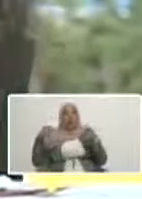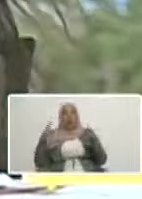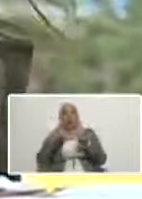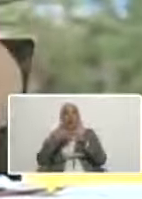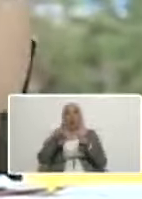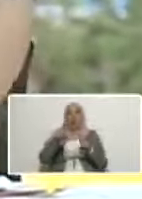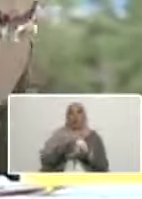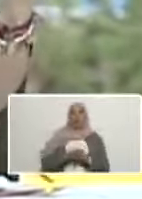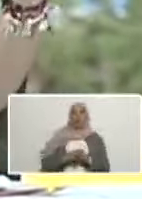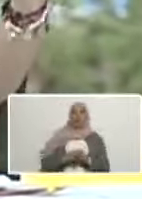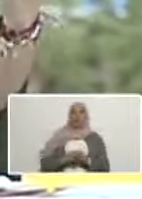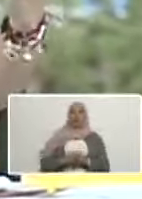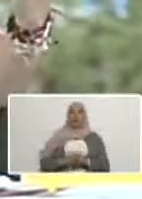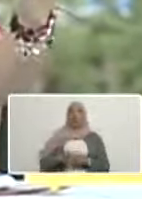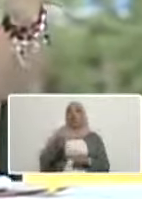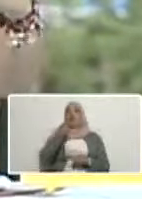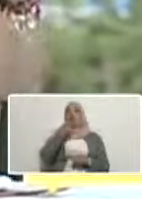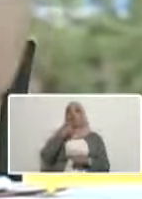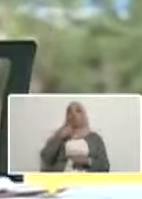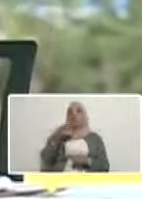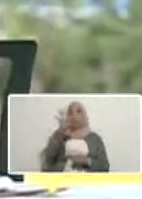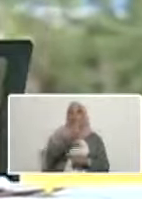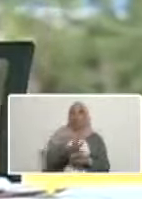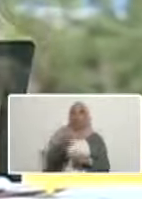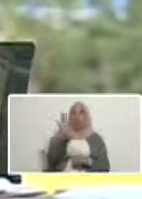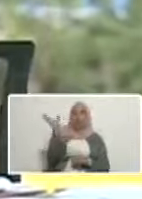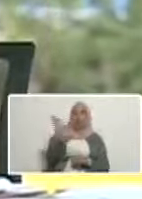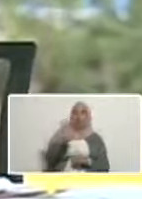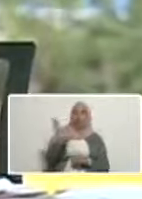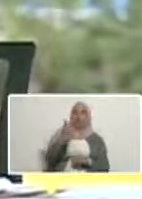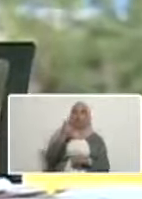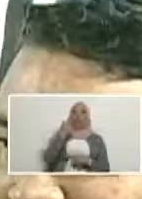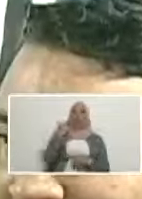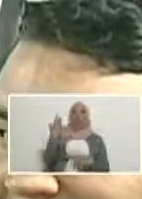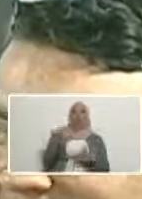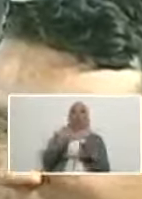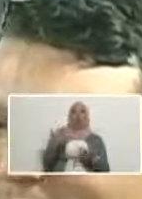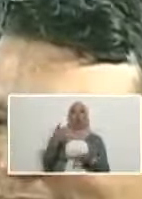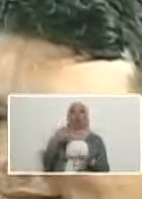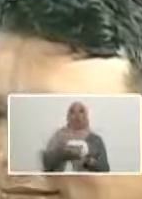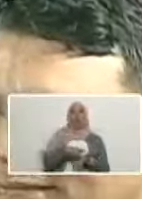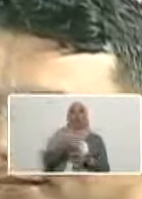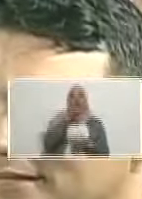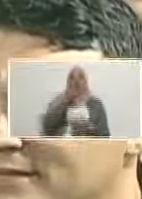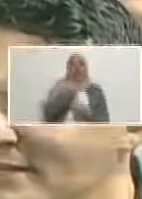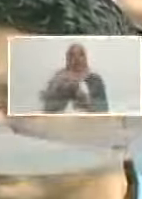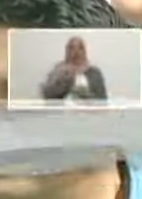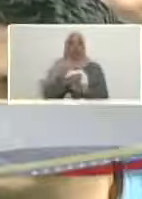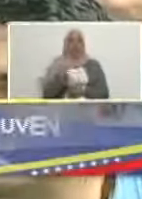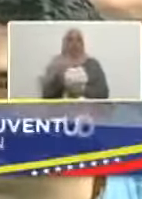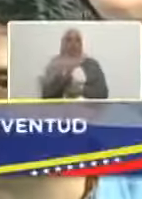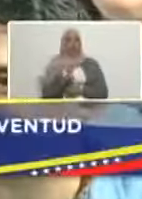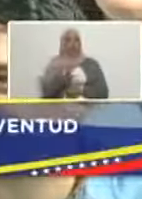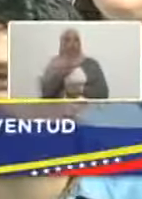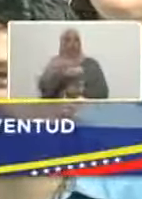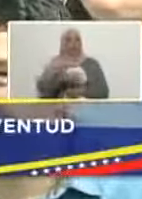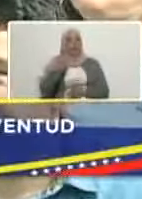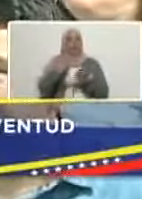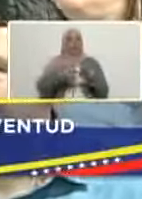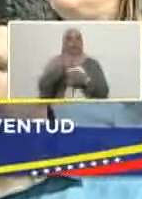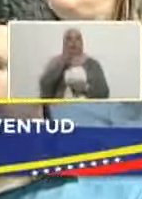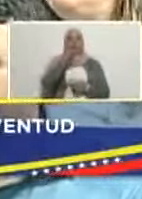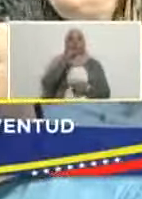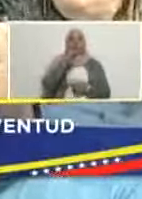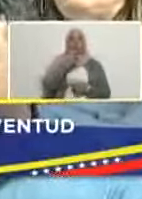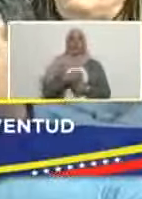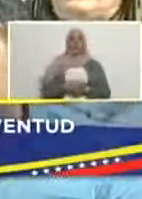diferente. Entonces, esas caras de Venezuela, que muchas veces no se ven, cómo las volteamos a que se miren, es a través de un gran festival de videos